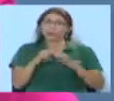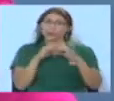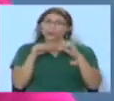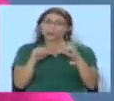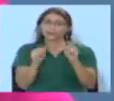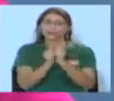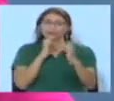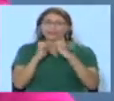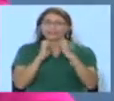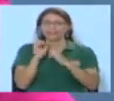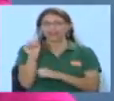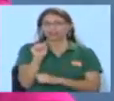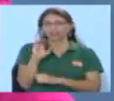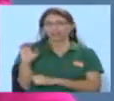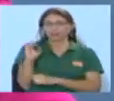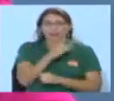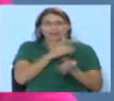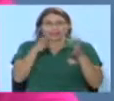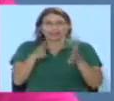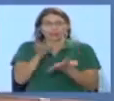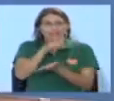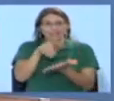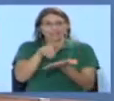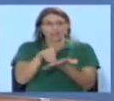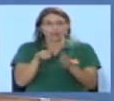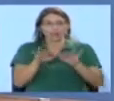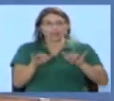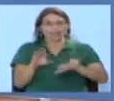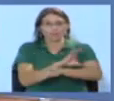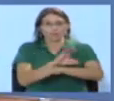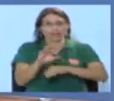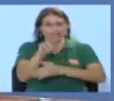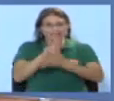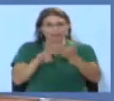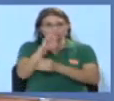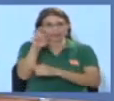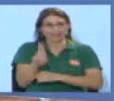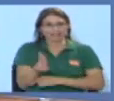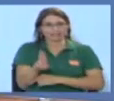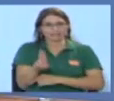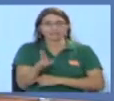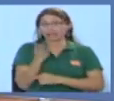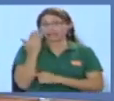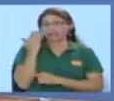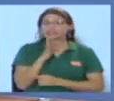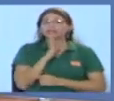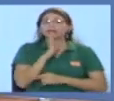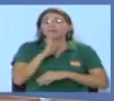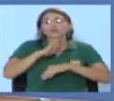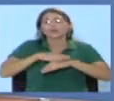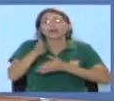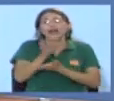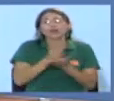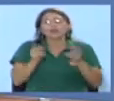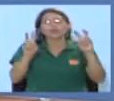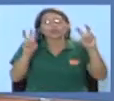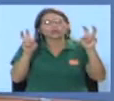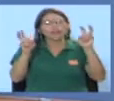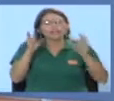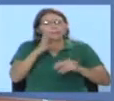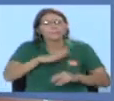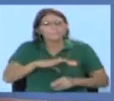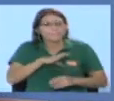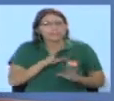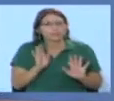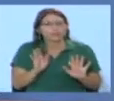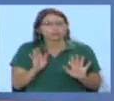Alonso Castro, director del Centro de Informática de la U. Conversábamos entonces en el bloque anterior sobre algunos de los aspectos